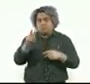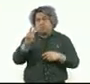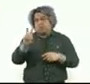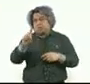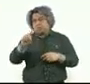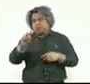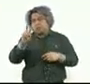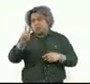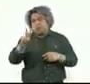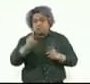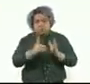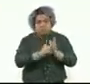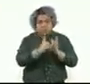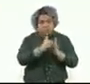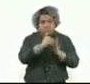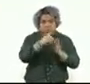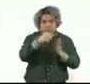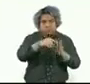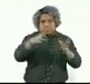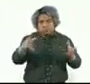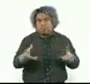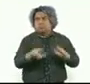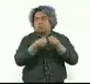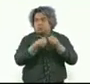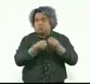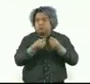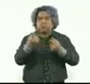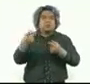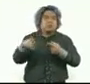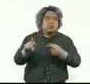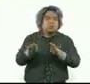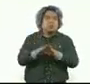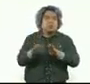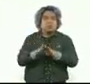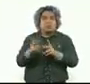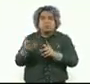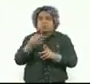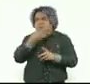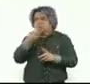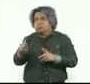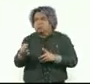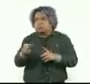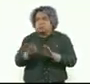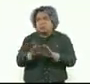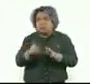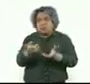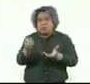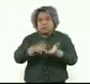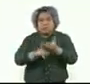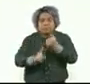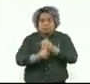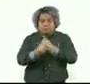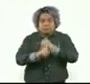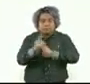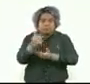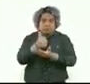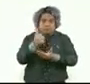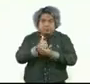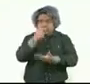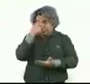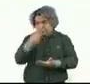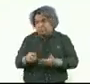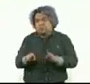departamentos en Iztapalapa. ¿Cuál es el informe que le da la Fiscalía al respecto de la problemática que se vive en la ciudad